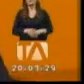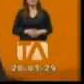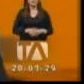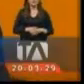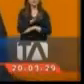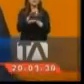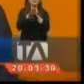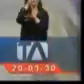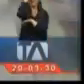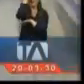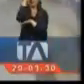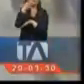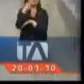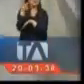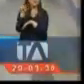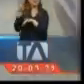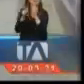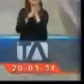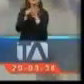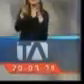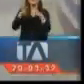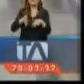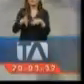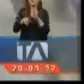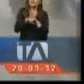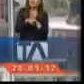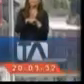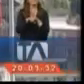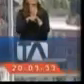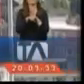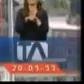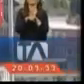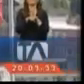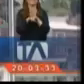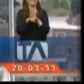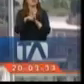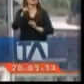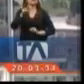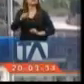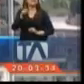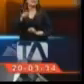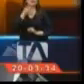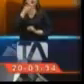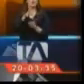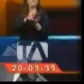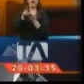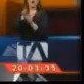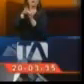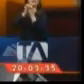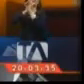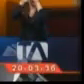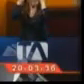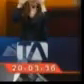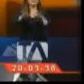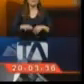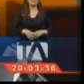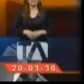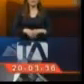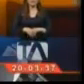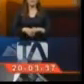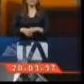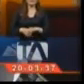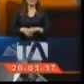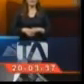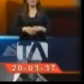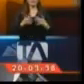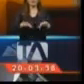la deuda, el ministro asegura que esta en sí no es mala siempre y cuando existan las condiciones apropiadas y con un objetivo claro. Lo que hay que ver es la capacidad de